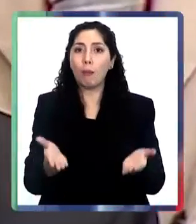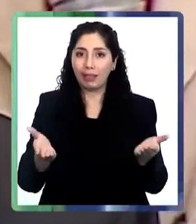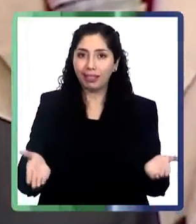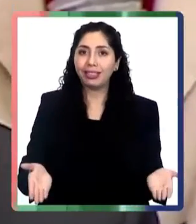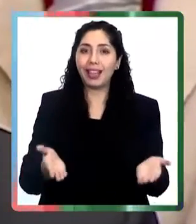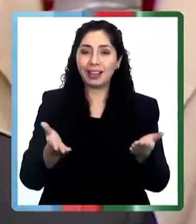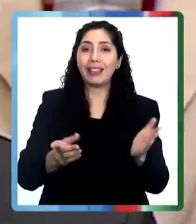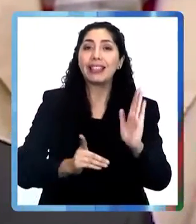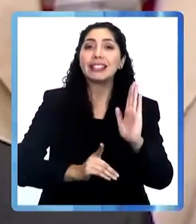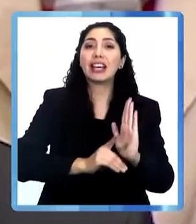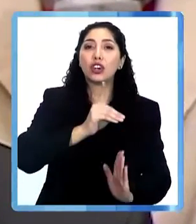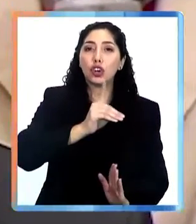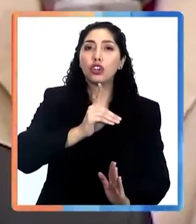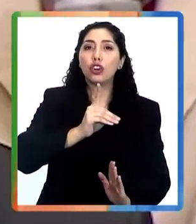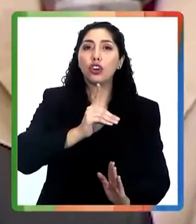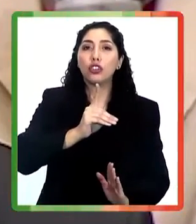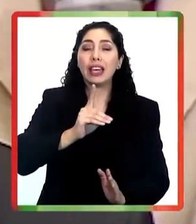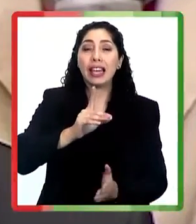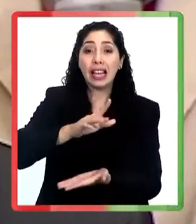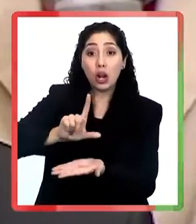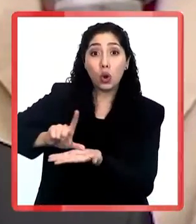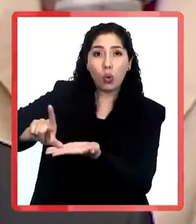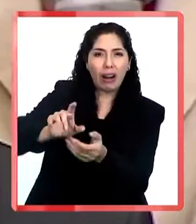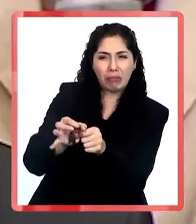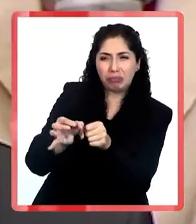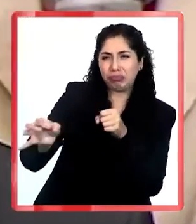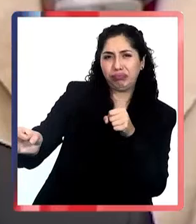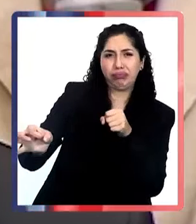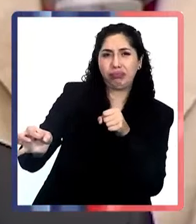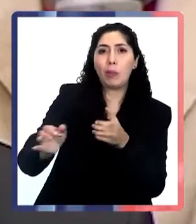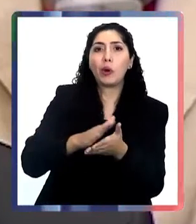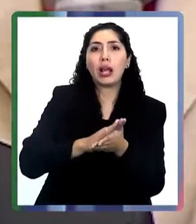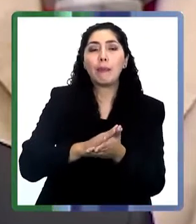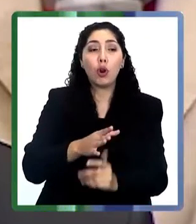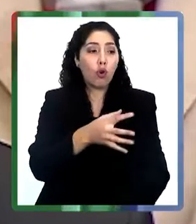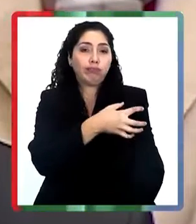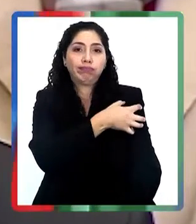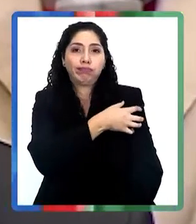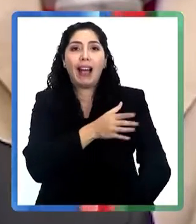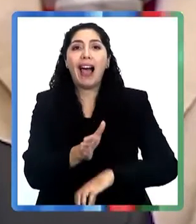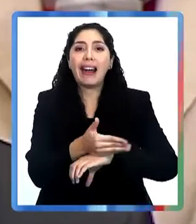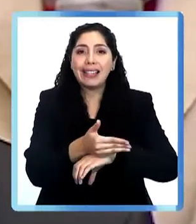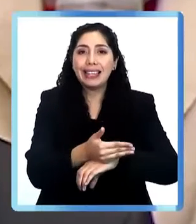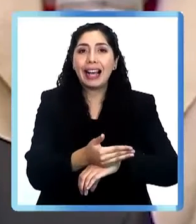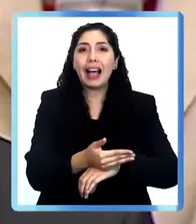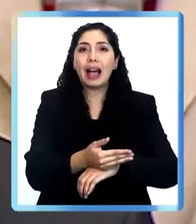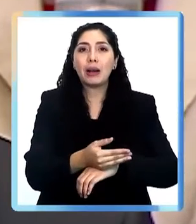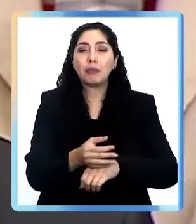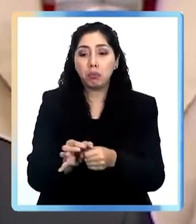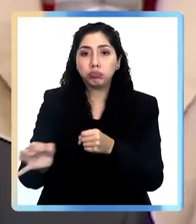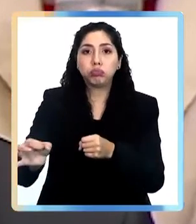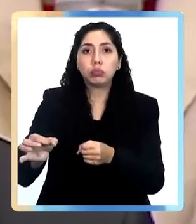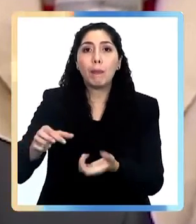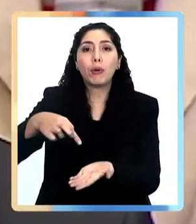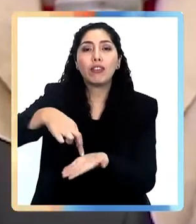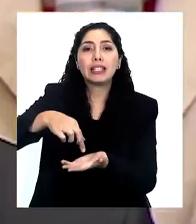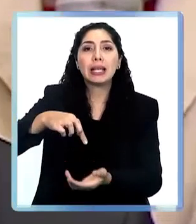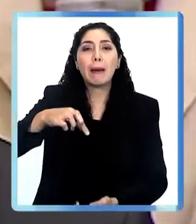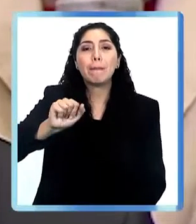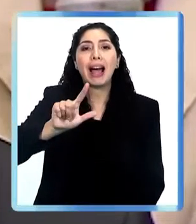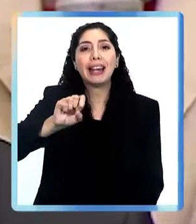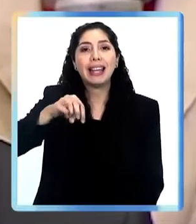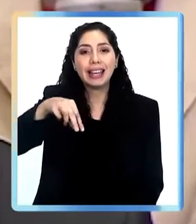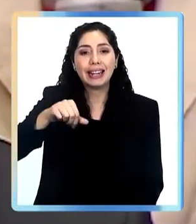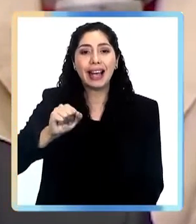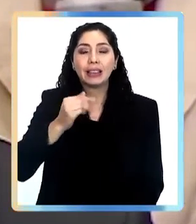el desarrollo territorial de las zonas extremas del país como las regiones de arica y parinacota la provincia de paleña y la comuna de cochamó en